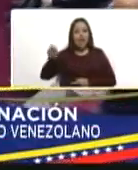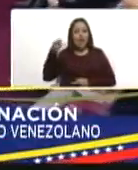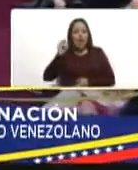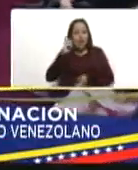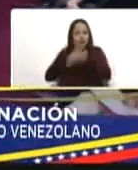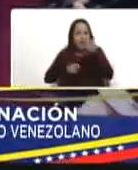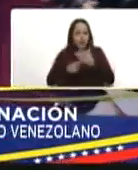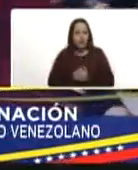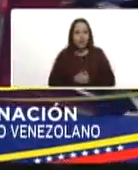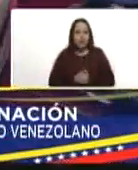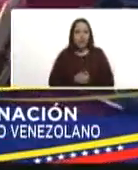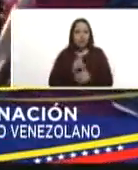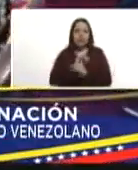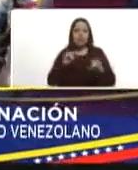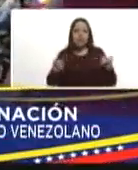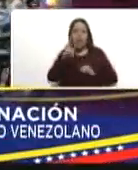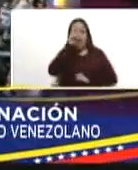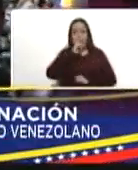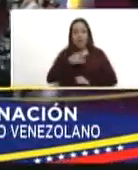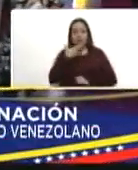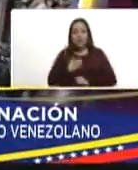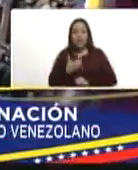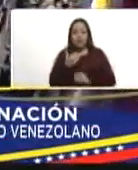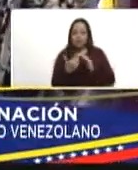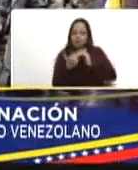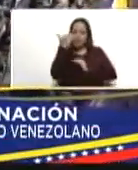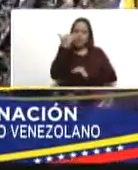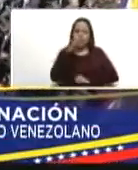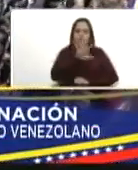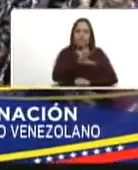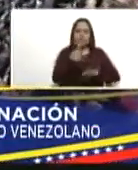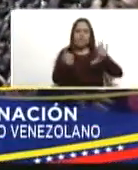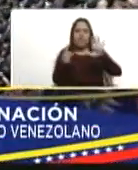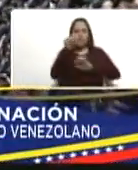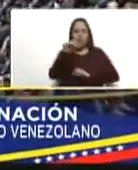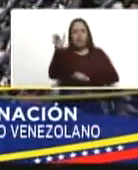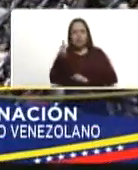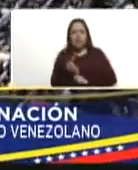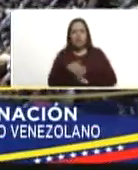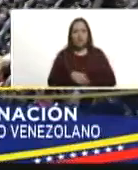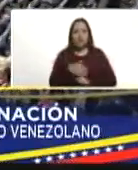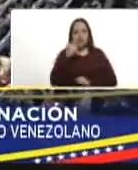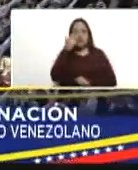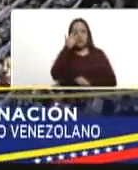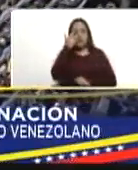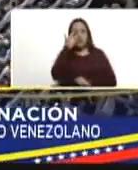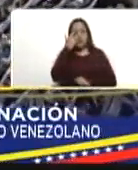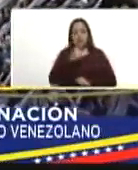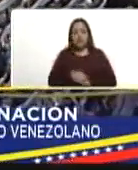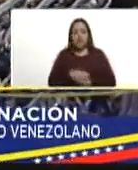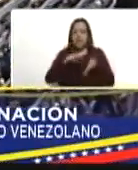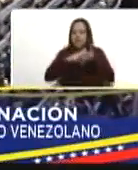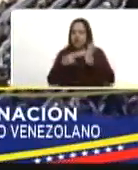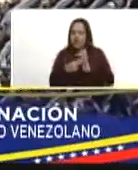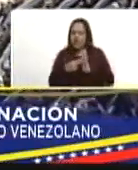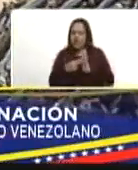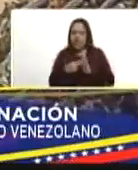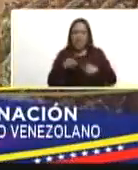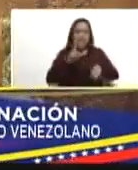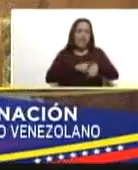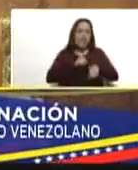el mes de diciembre con un incremento de 56 por es decir se movilizaron En la